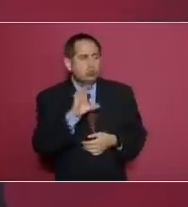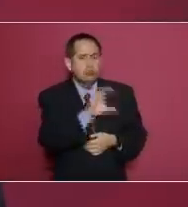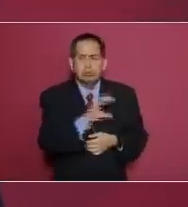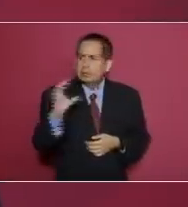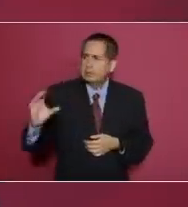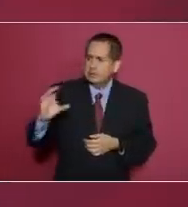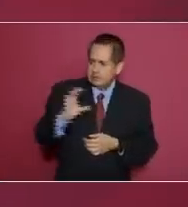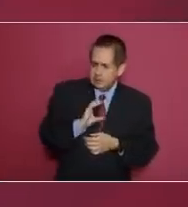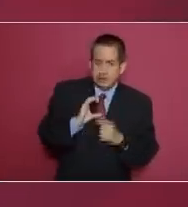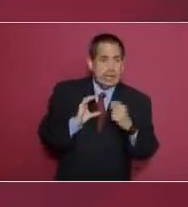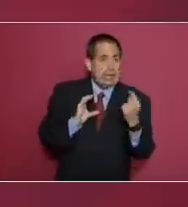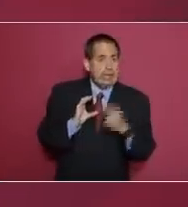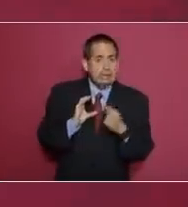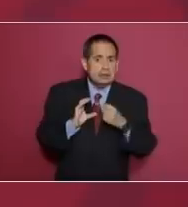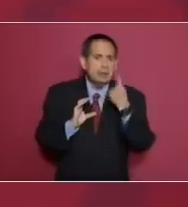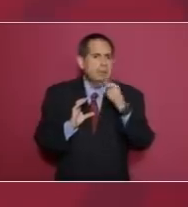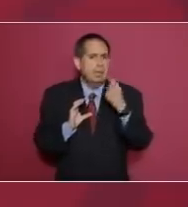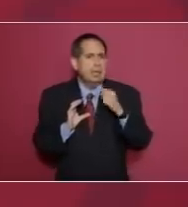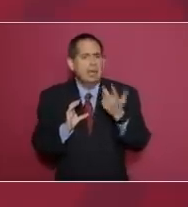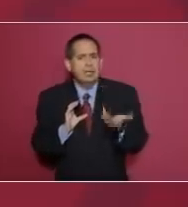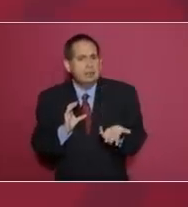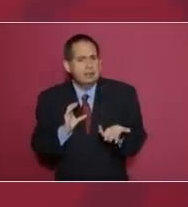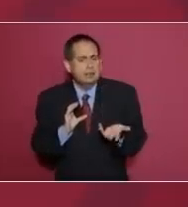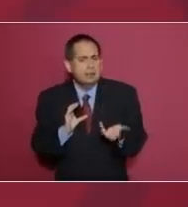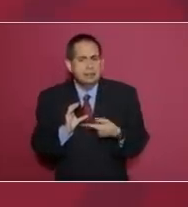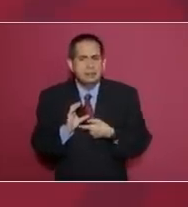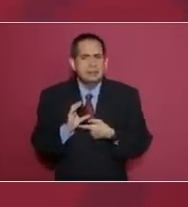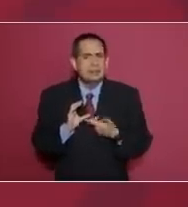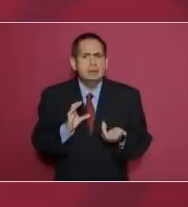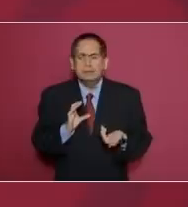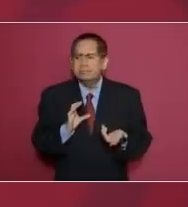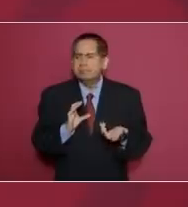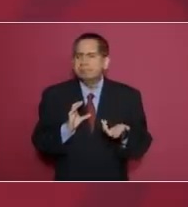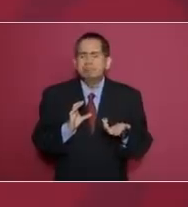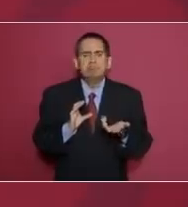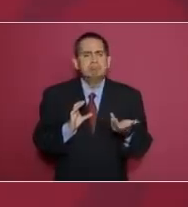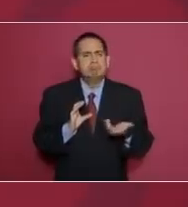se utilizaban esos recursos para